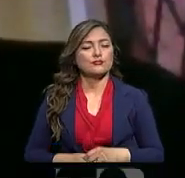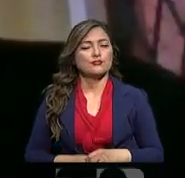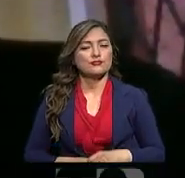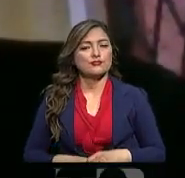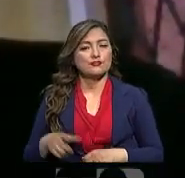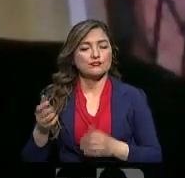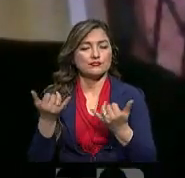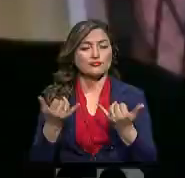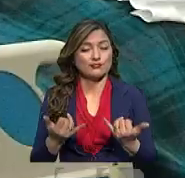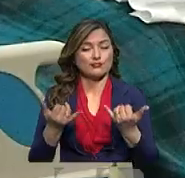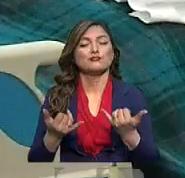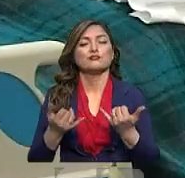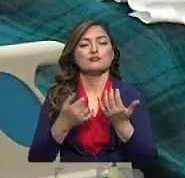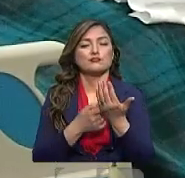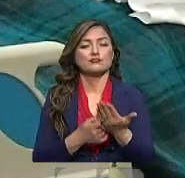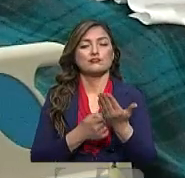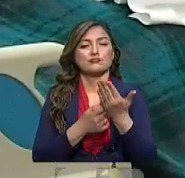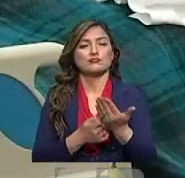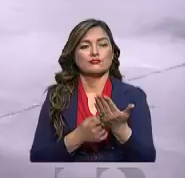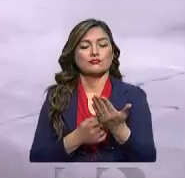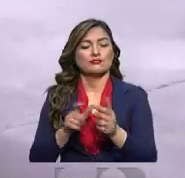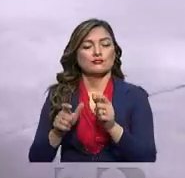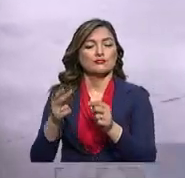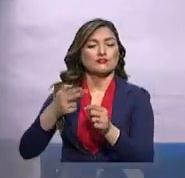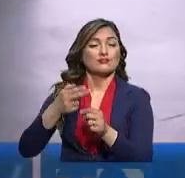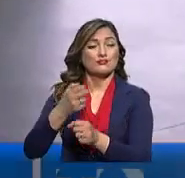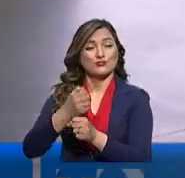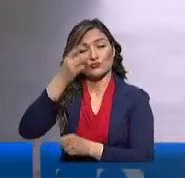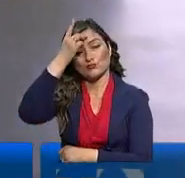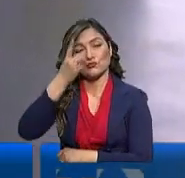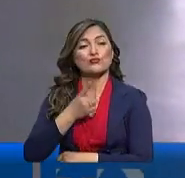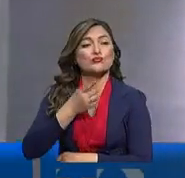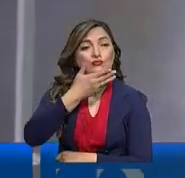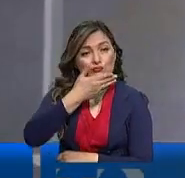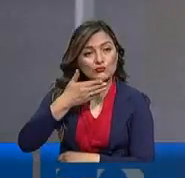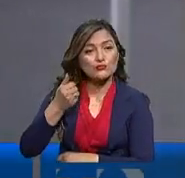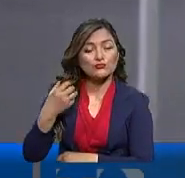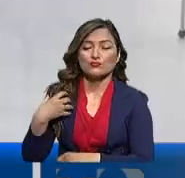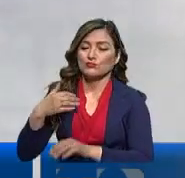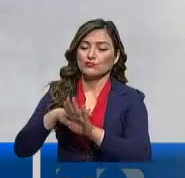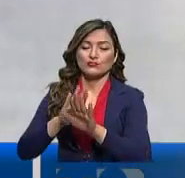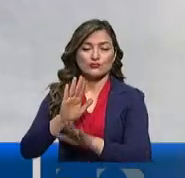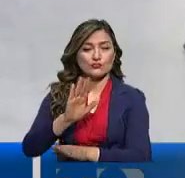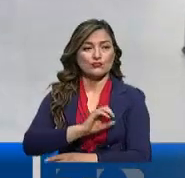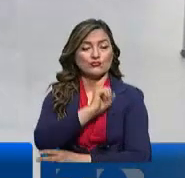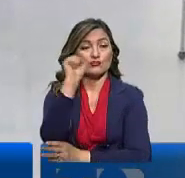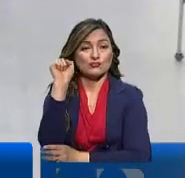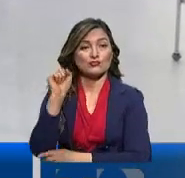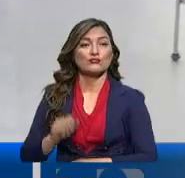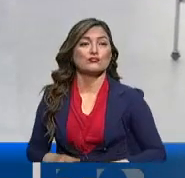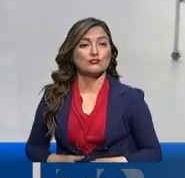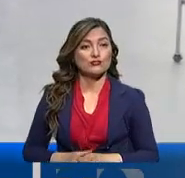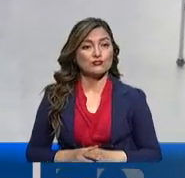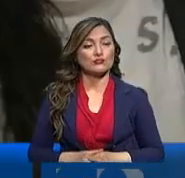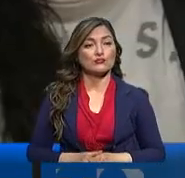Contreras, actualmente están haciendo un análisis del personal vinculado para tomar las mejores decisiones garantizando sus derechos. Y a pesar de